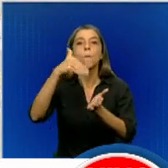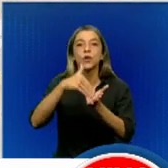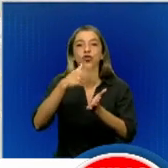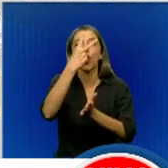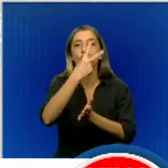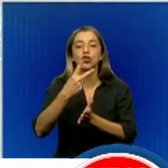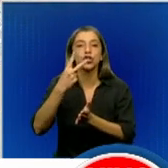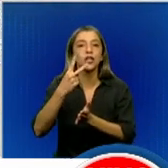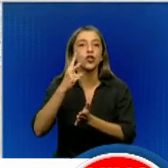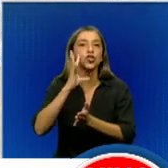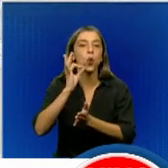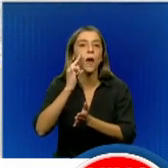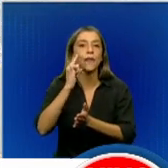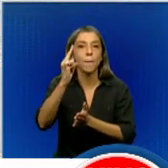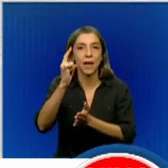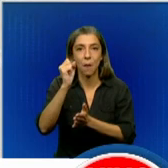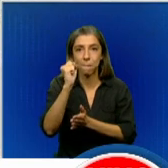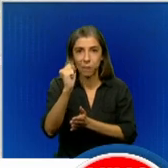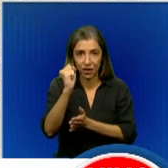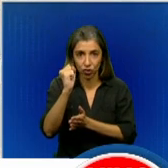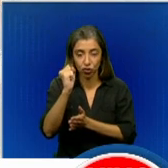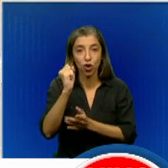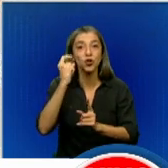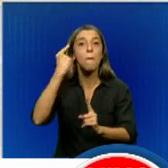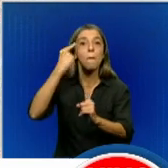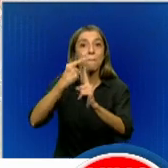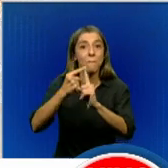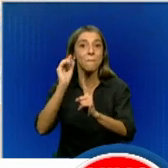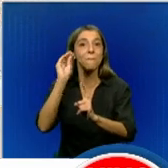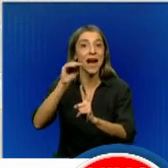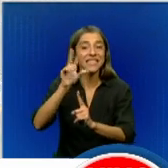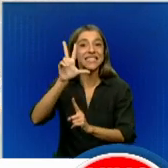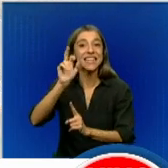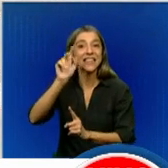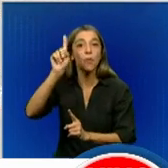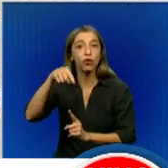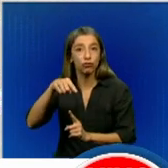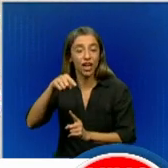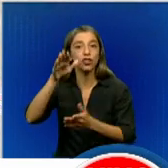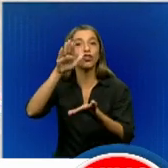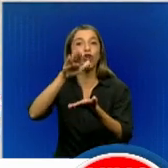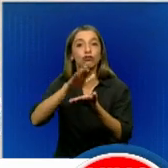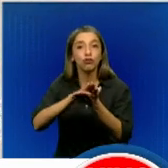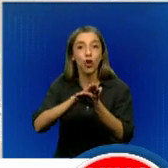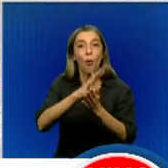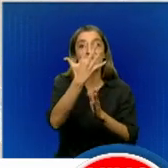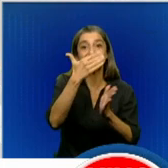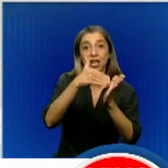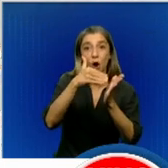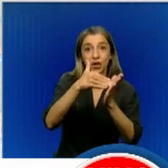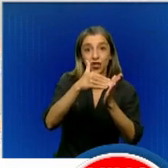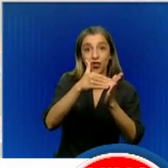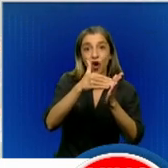250 mil pesos más el 30 por ciento sobre el excedente de 5 millones